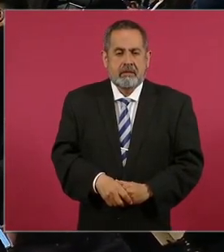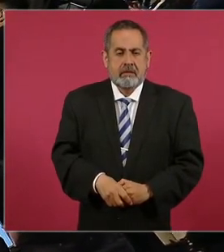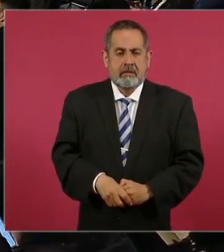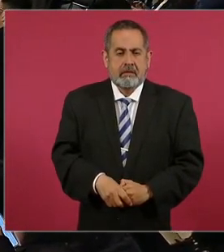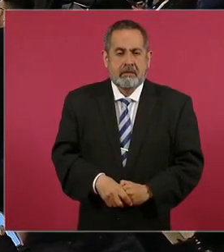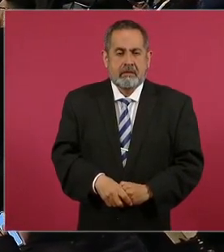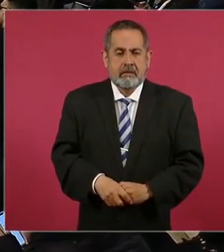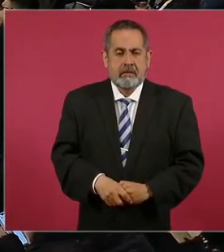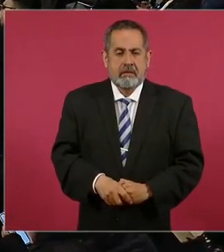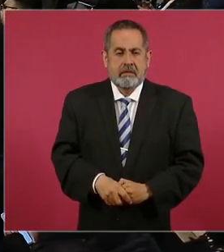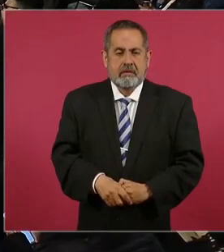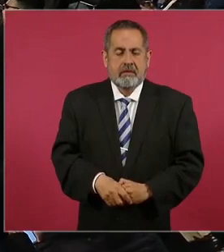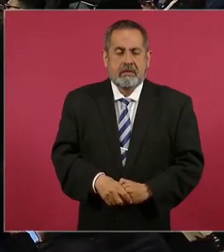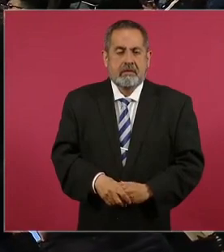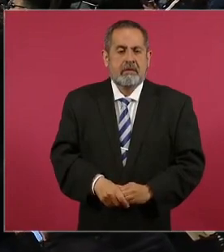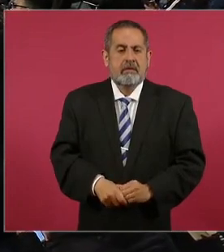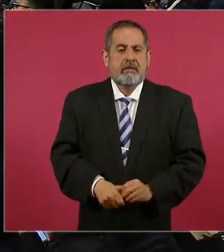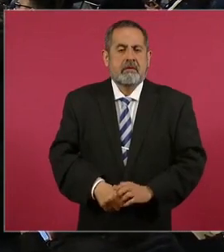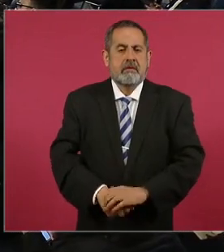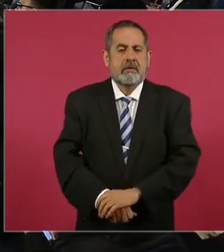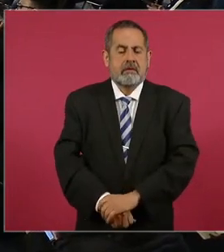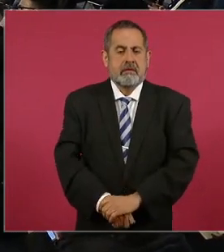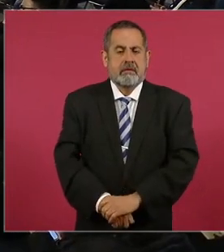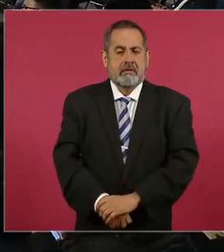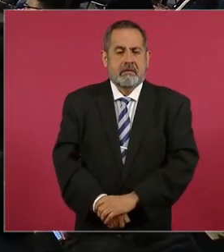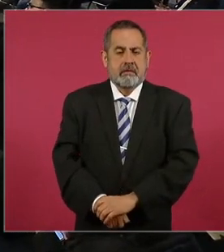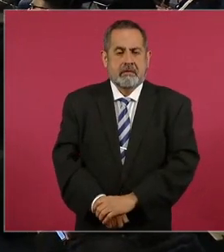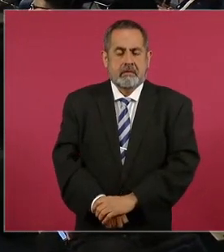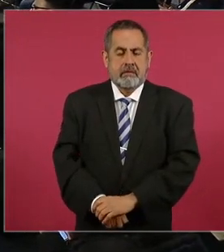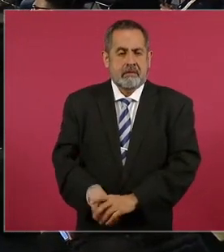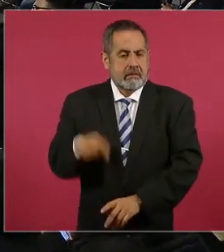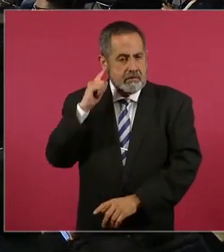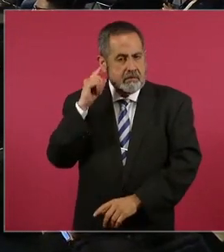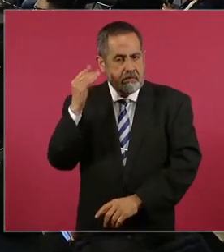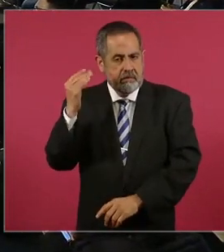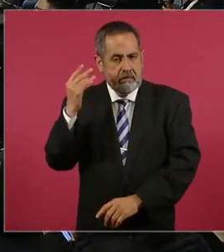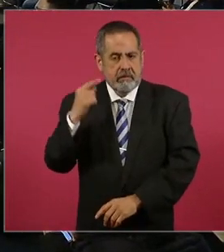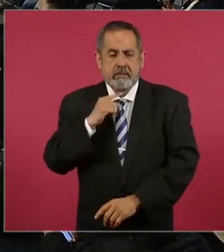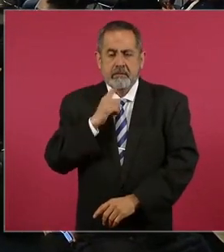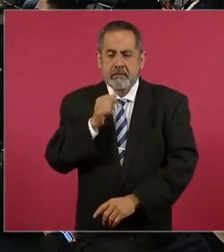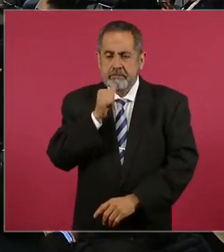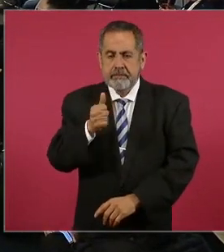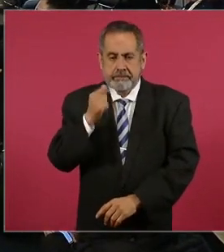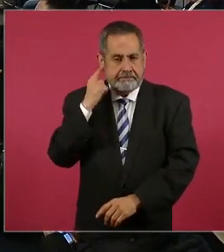detuvieron arbitrariamente policías de Izúcar de Matamoros. Usted que ha recorrido el estado,